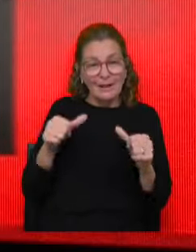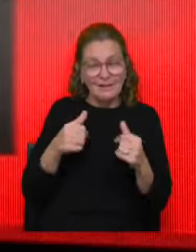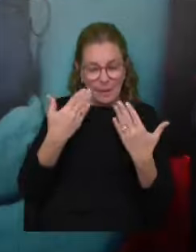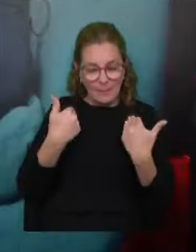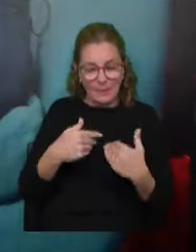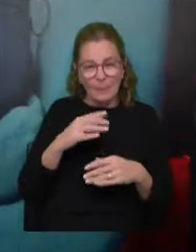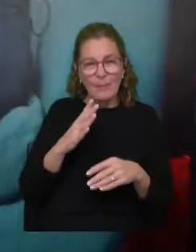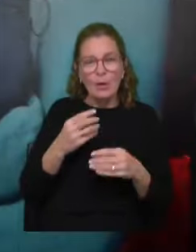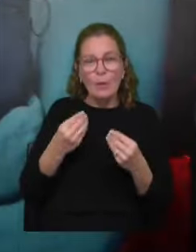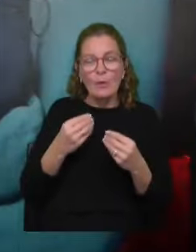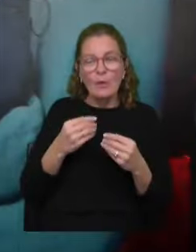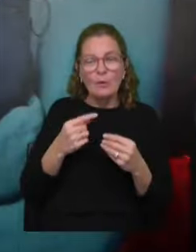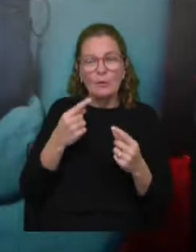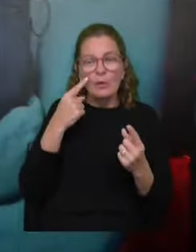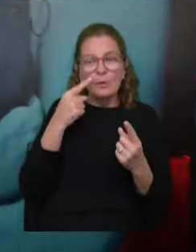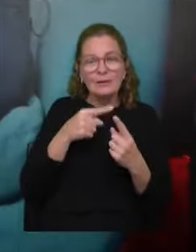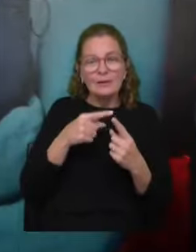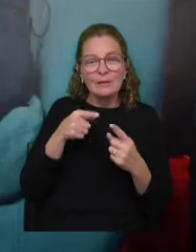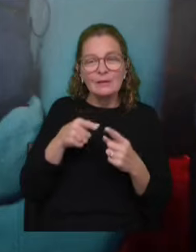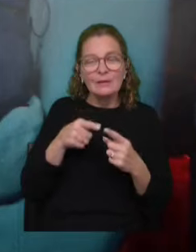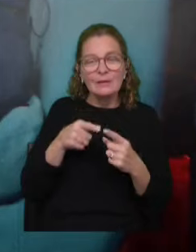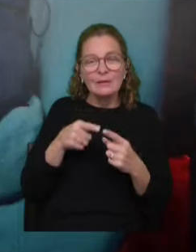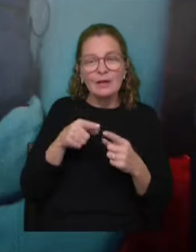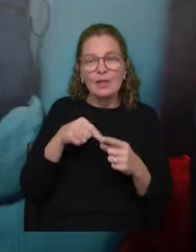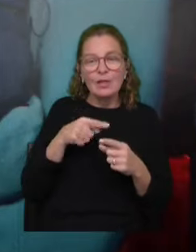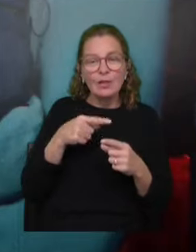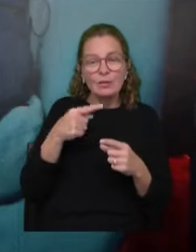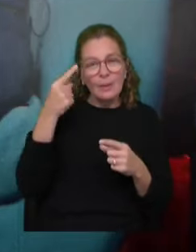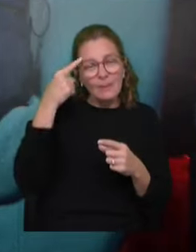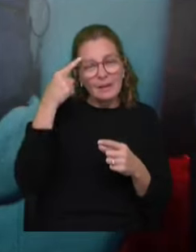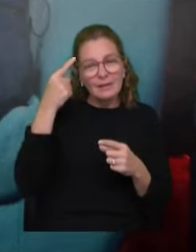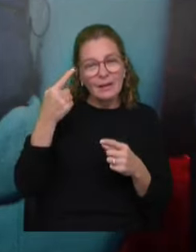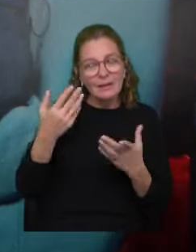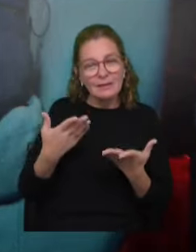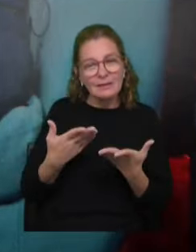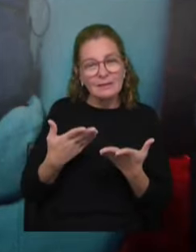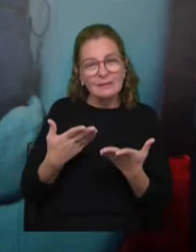personaje, ¿cuáles fueron los desafíos y de dónde agarraste?